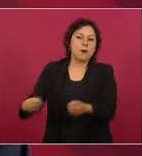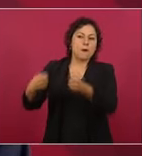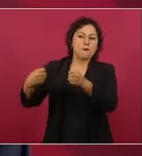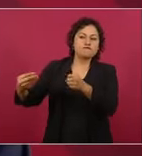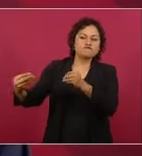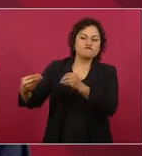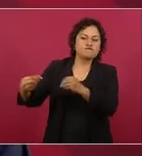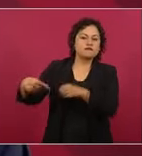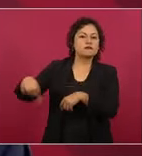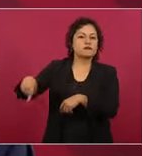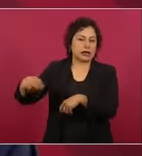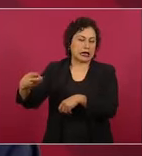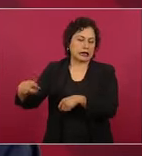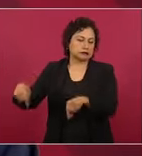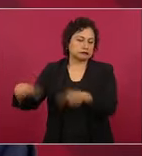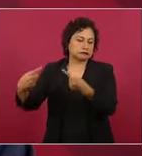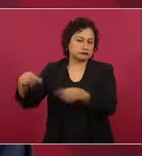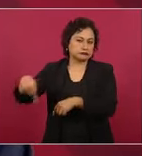sus